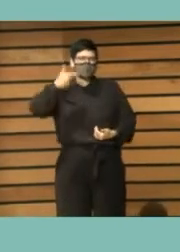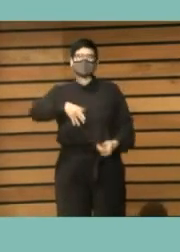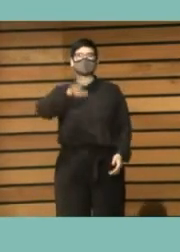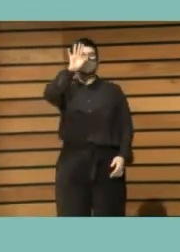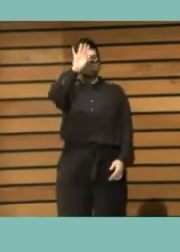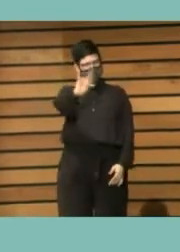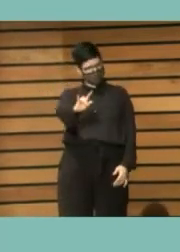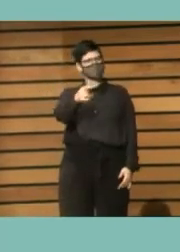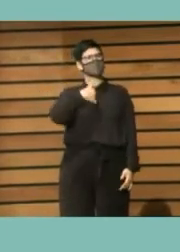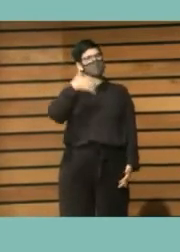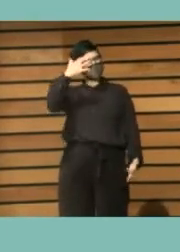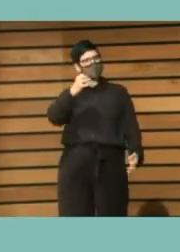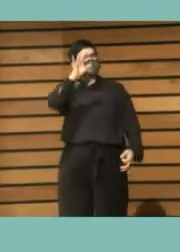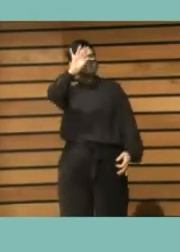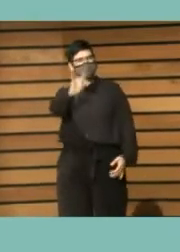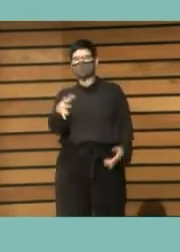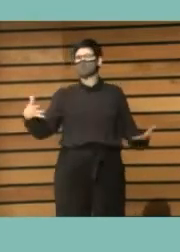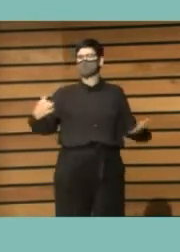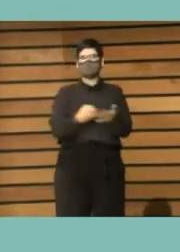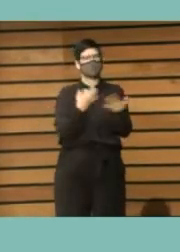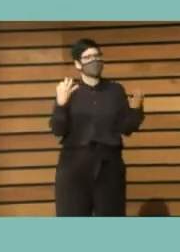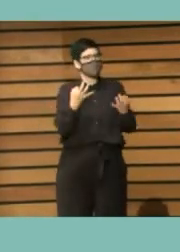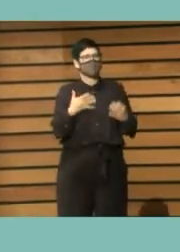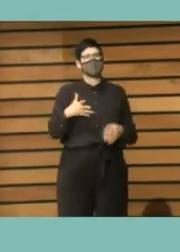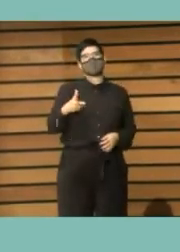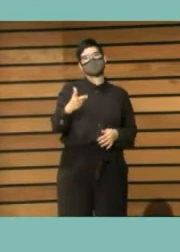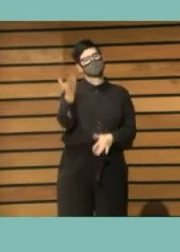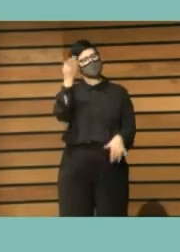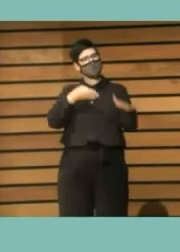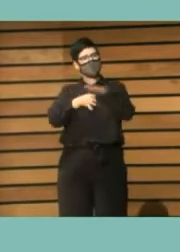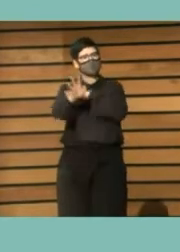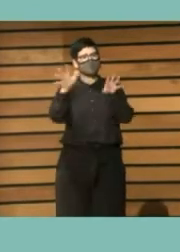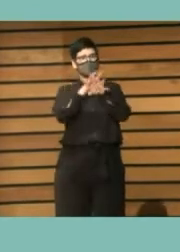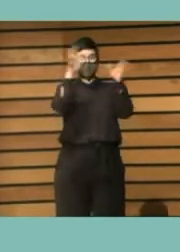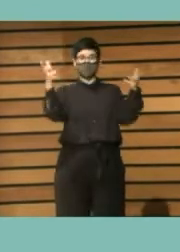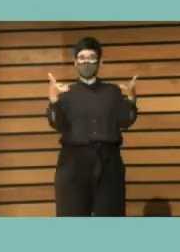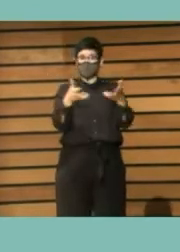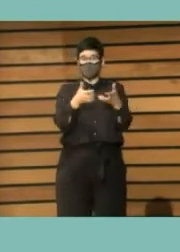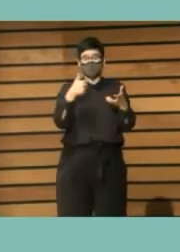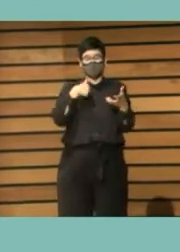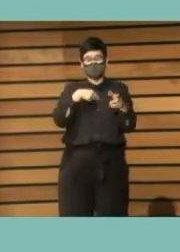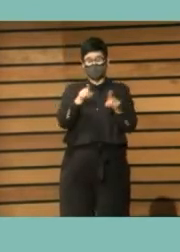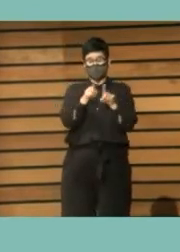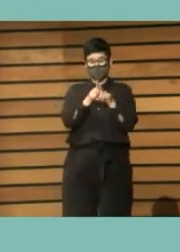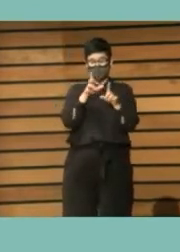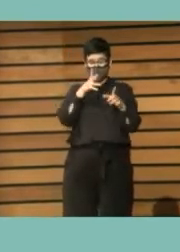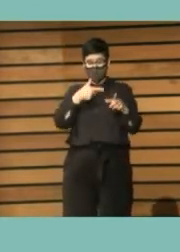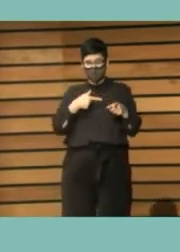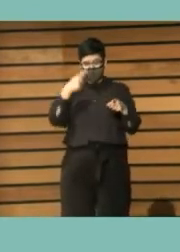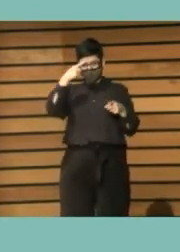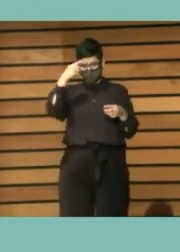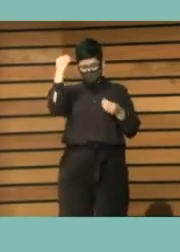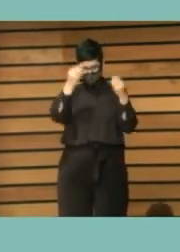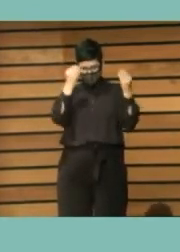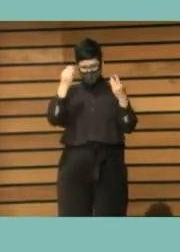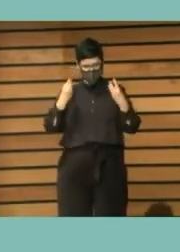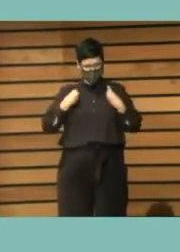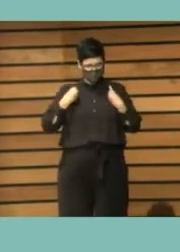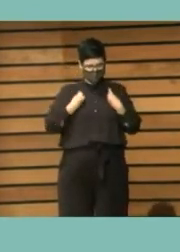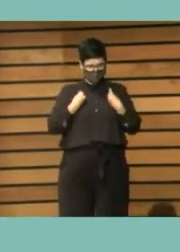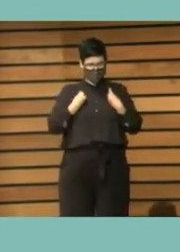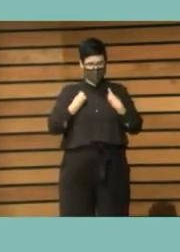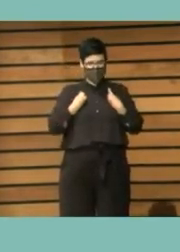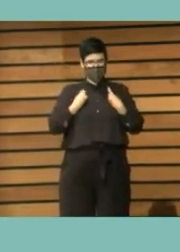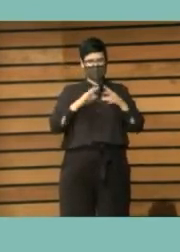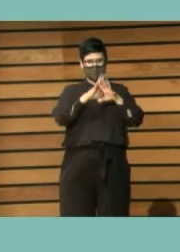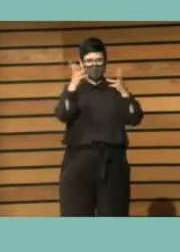al acceso a Internet y, desde luego, yo no soy capaz ahora mismo ya de imaginarme la vida sin ese